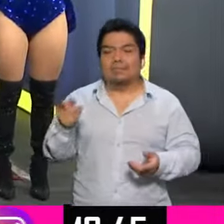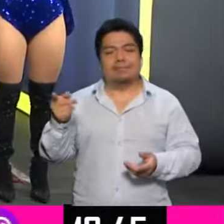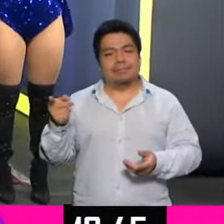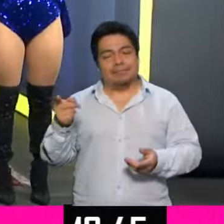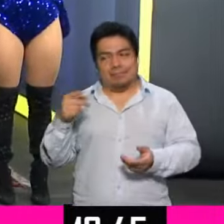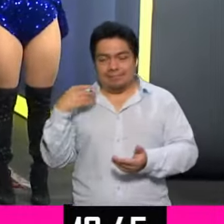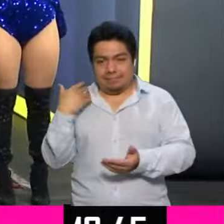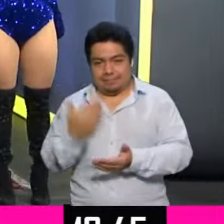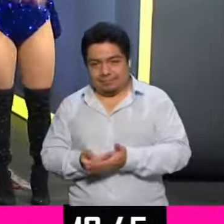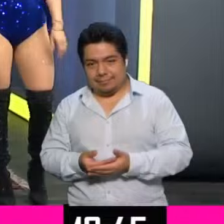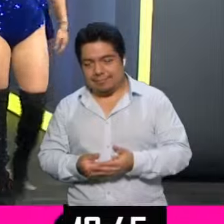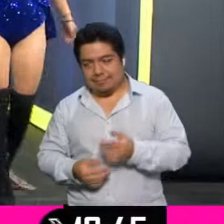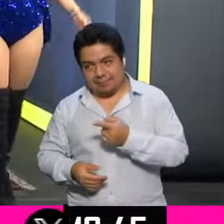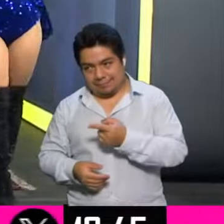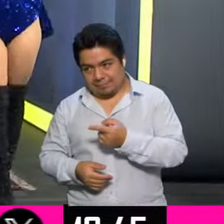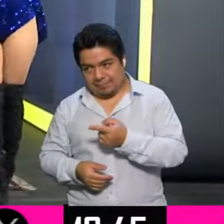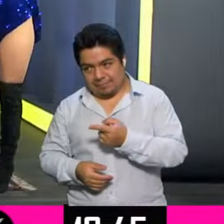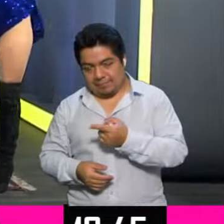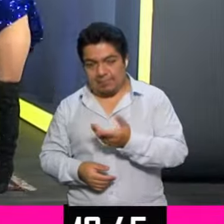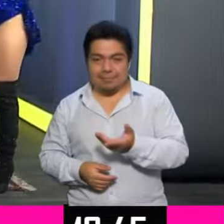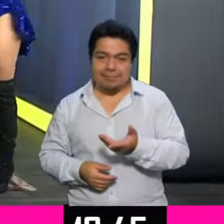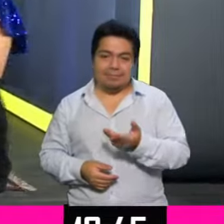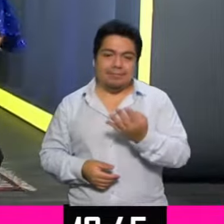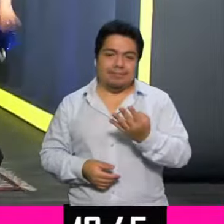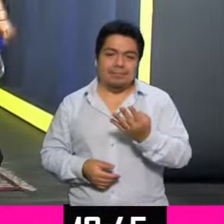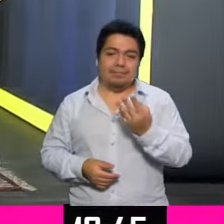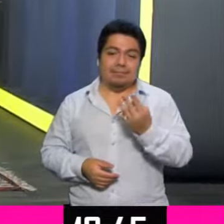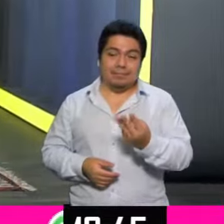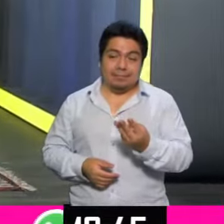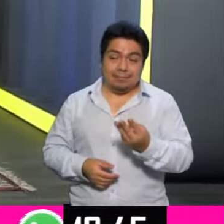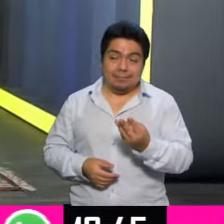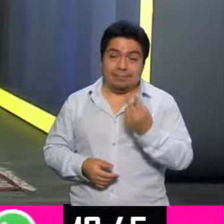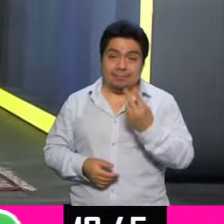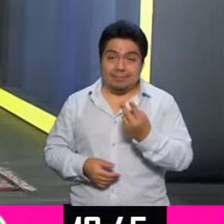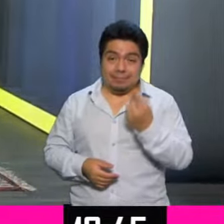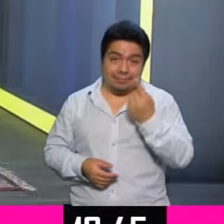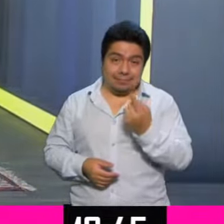rodilla otra vez, espérese. Cuatro,